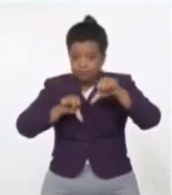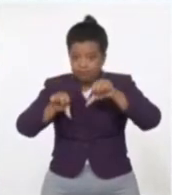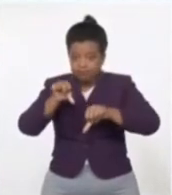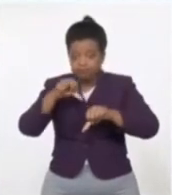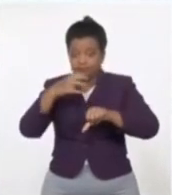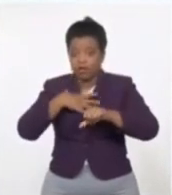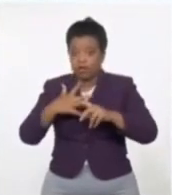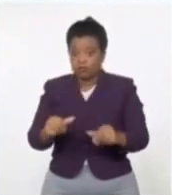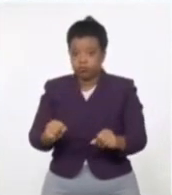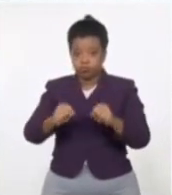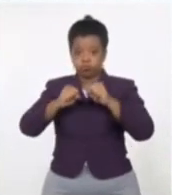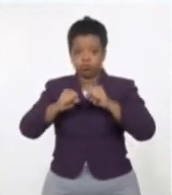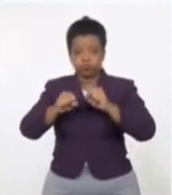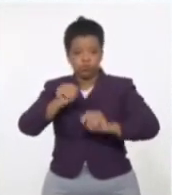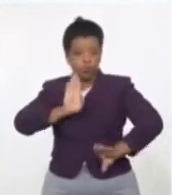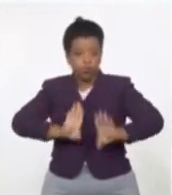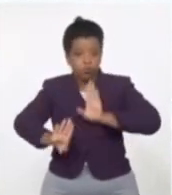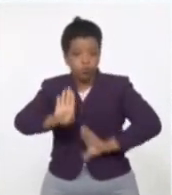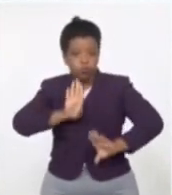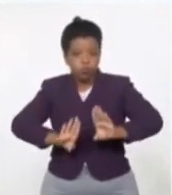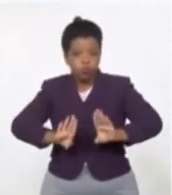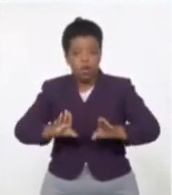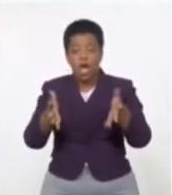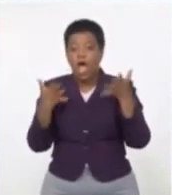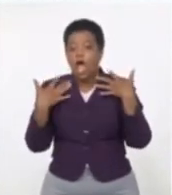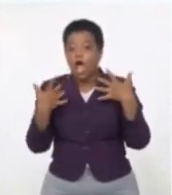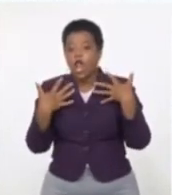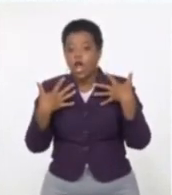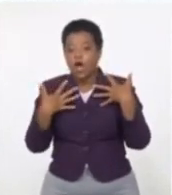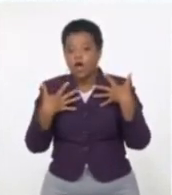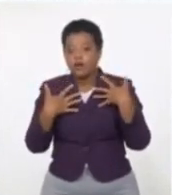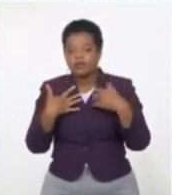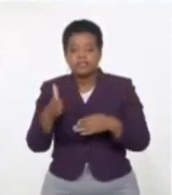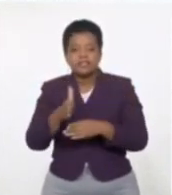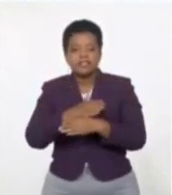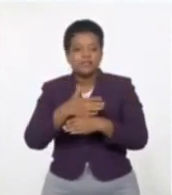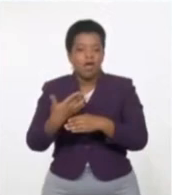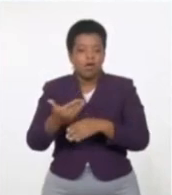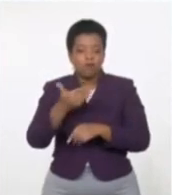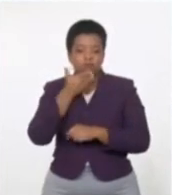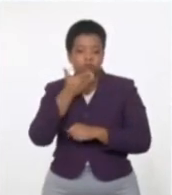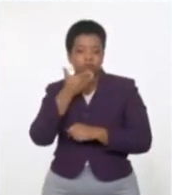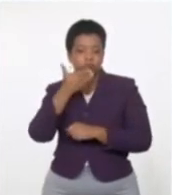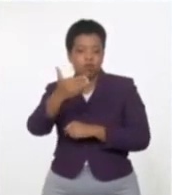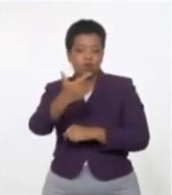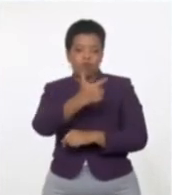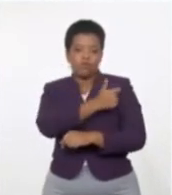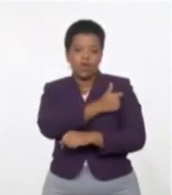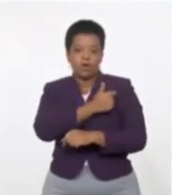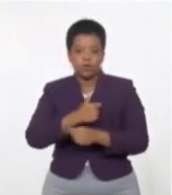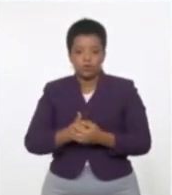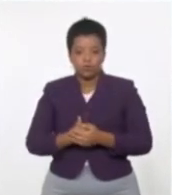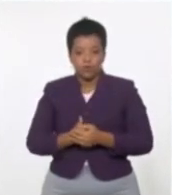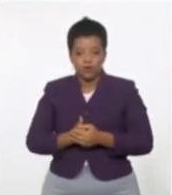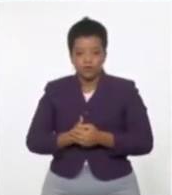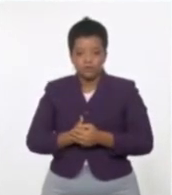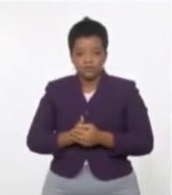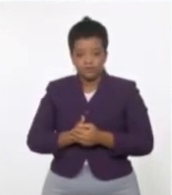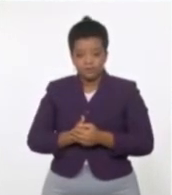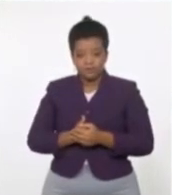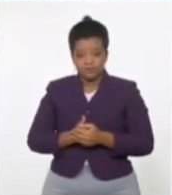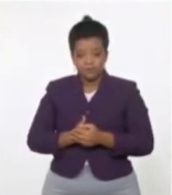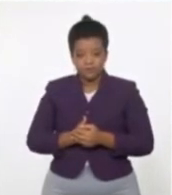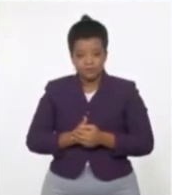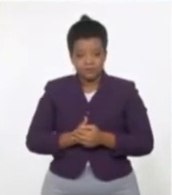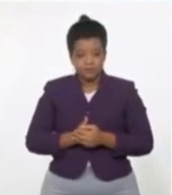alta fortaleza de resistencia al calor y eso la hace superior a las vacunas basadas en ARN, las